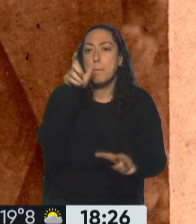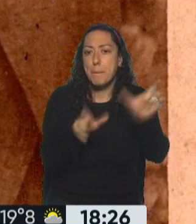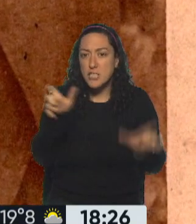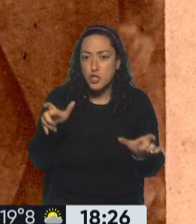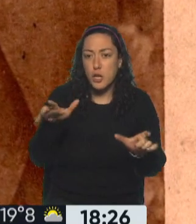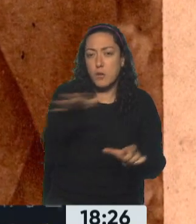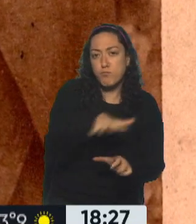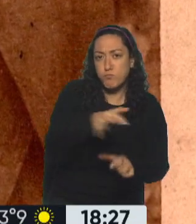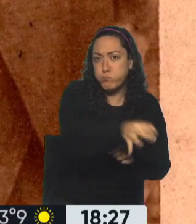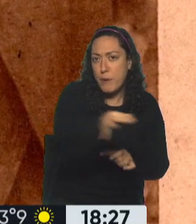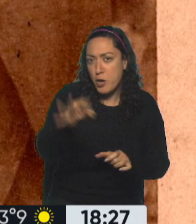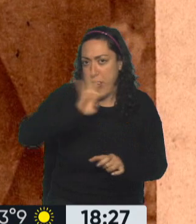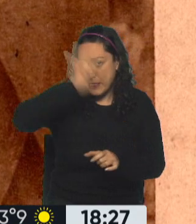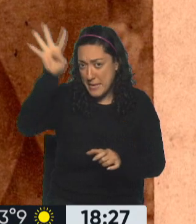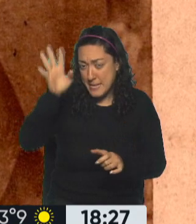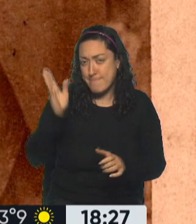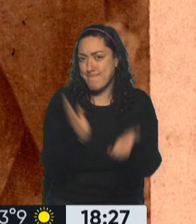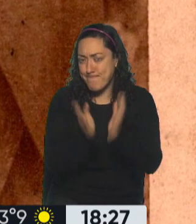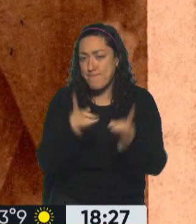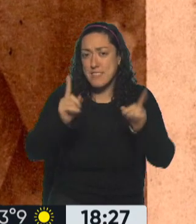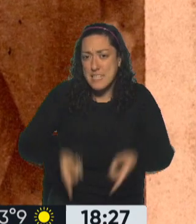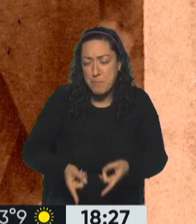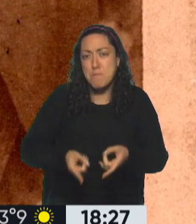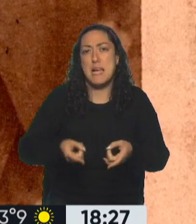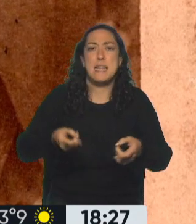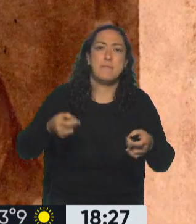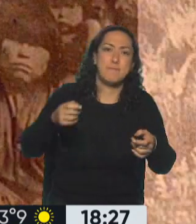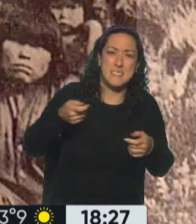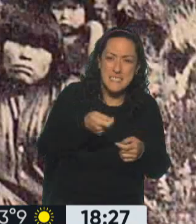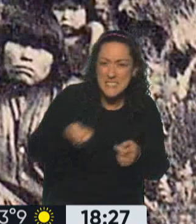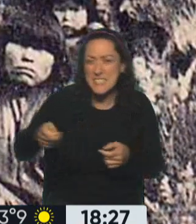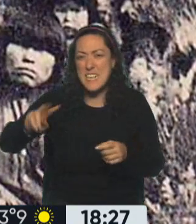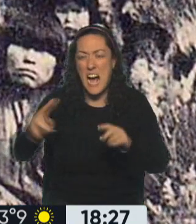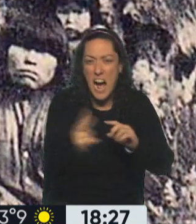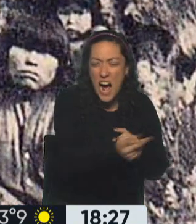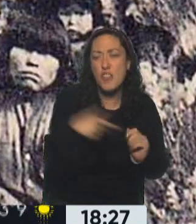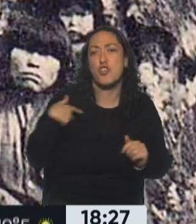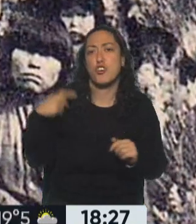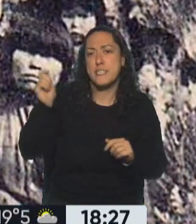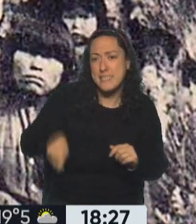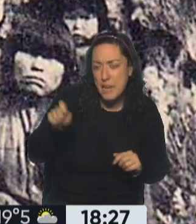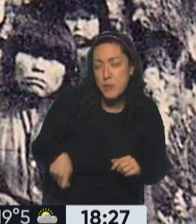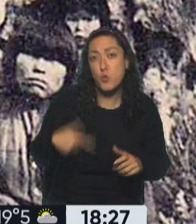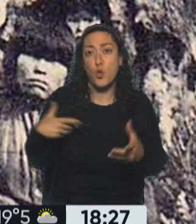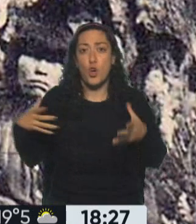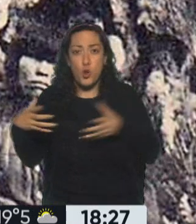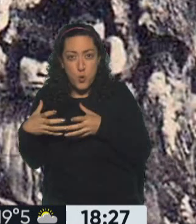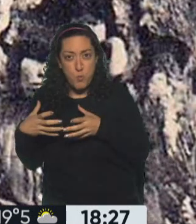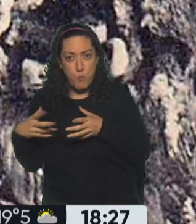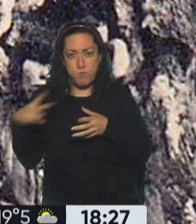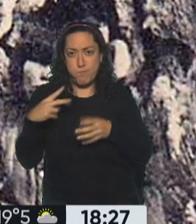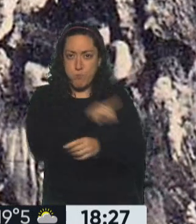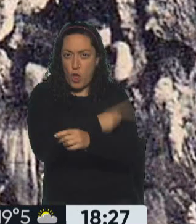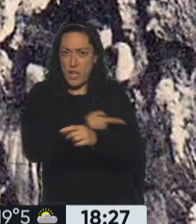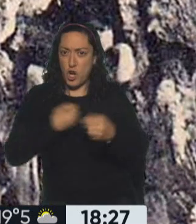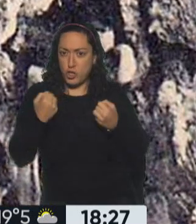la población indígena y la figura de genocidio y esclavitud, beneficiando al sector acomodado, poderoso y estigmatizando